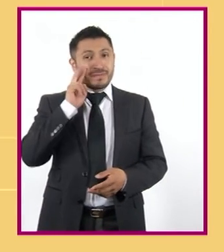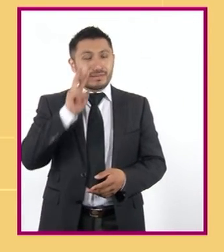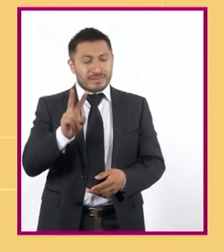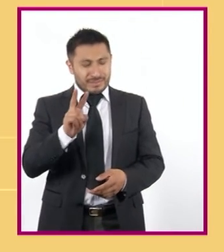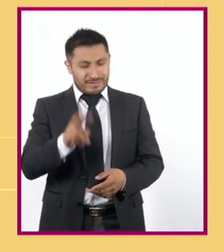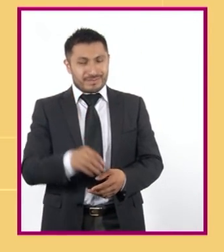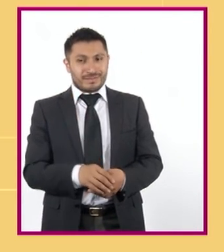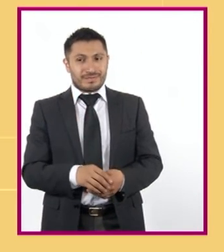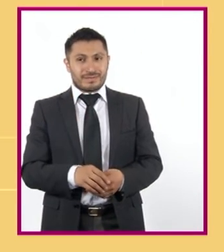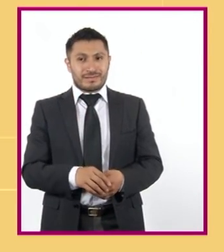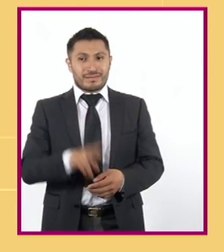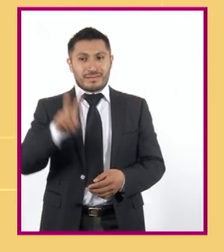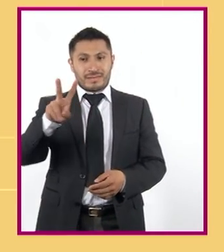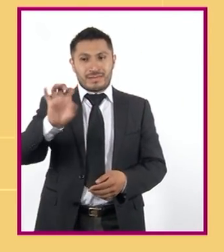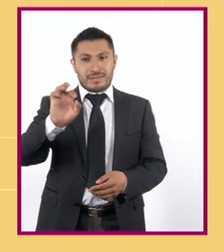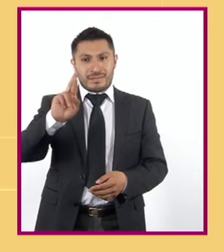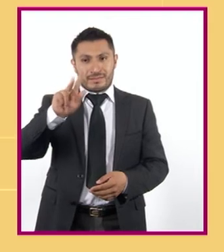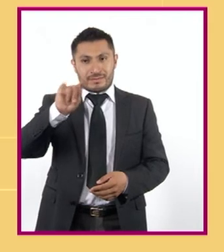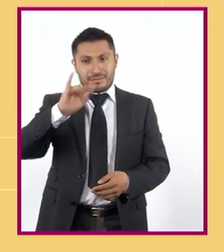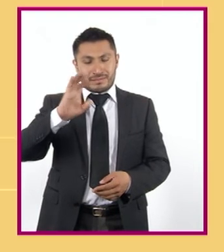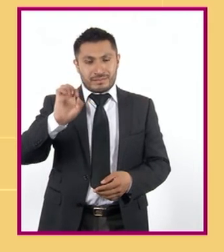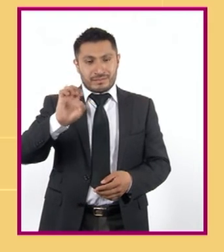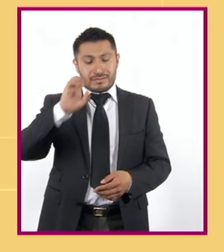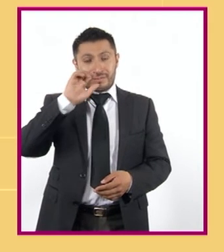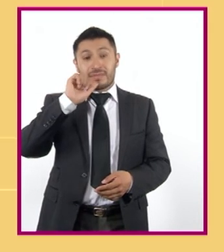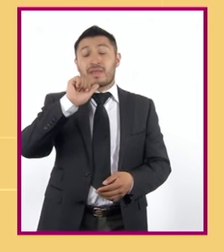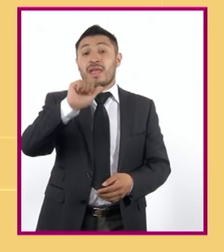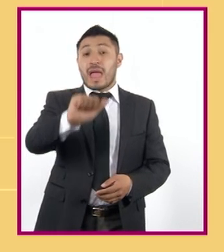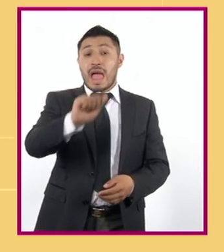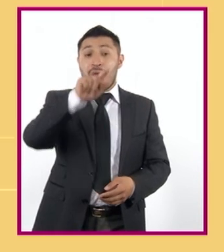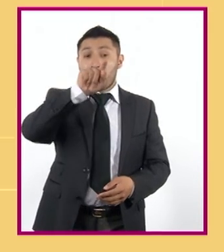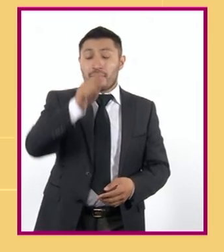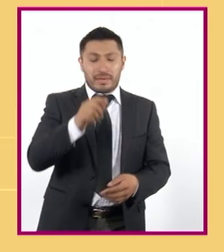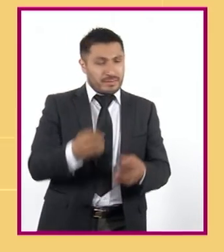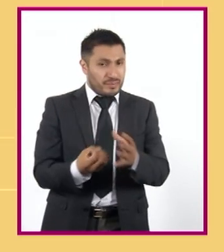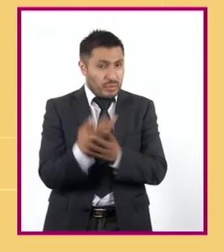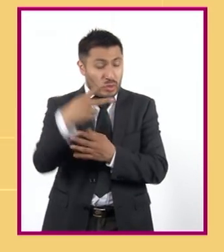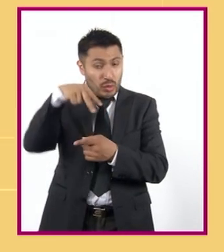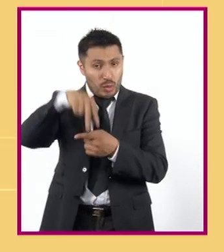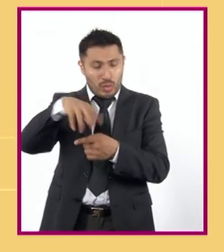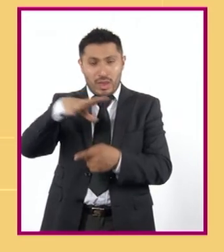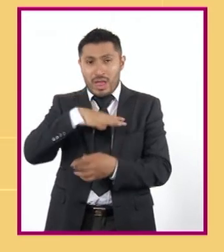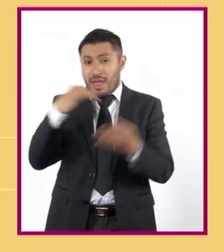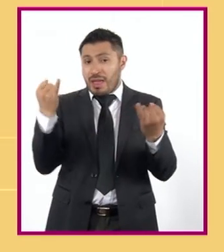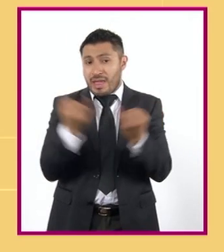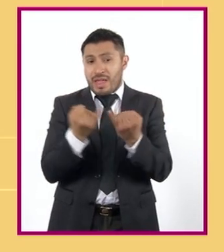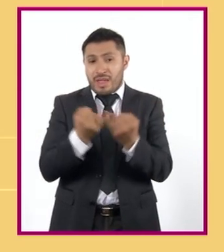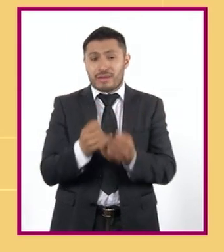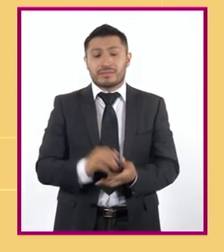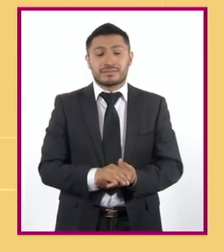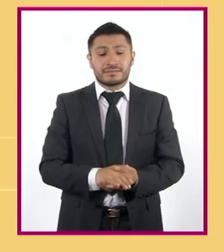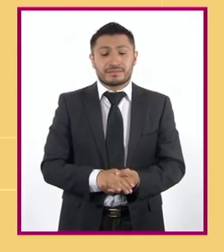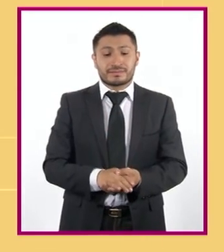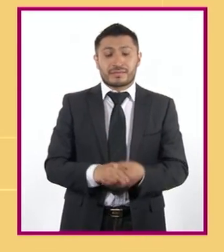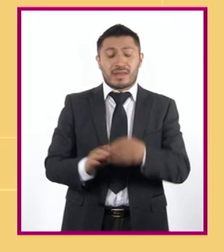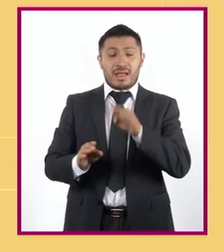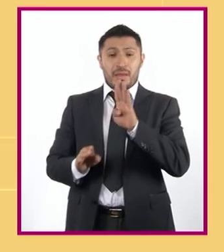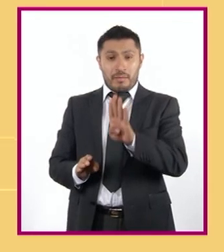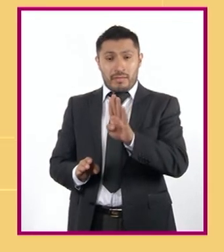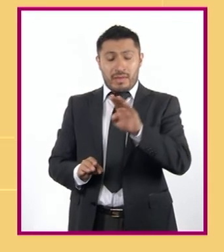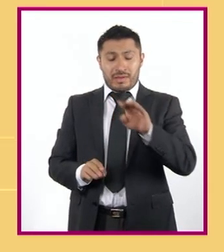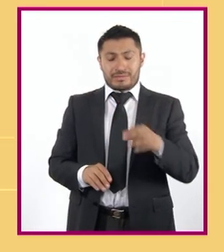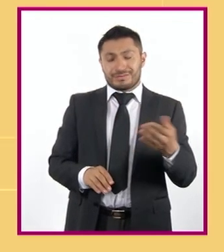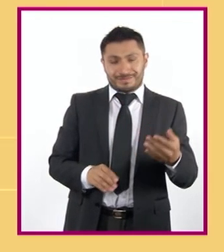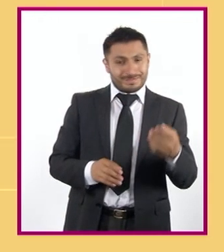dar cuenta, el vértice A' del nuevo triángulo coincide con el vértice B de la